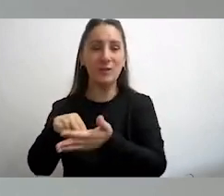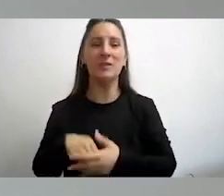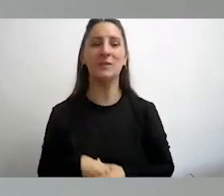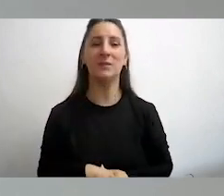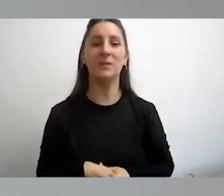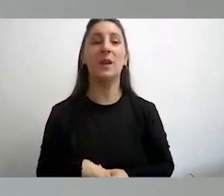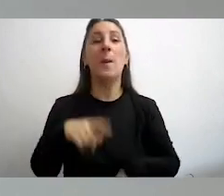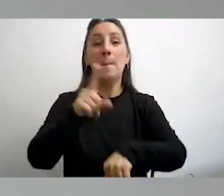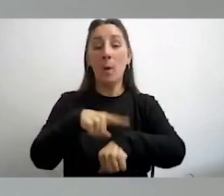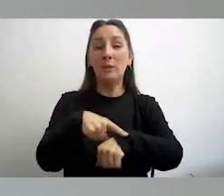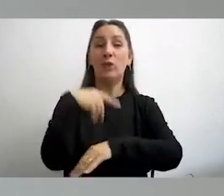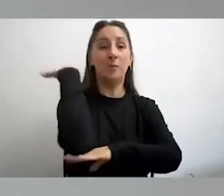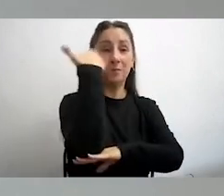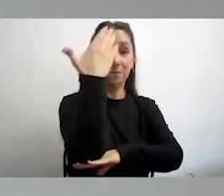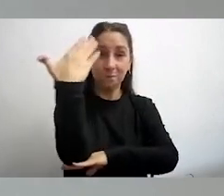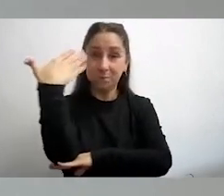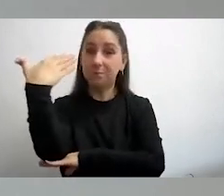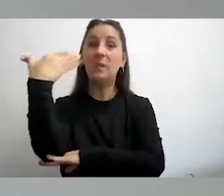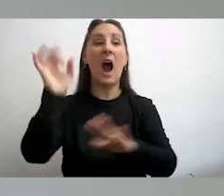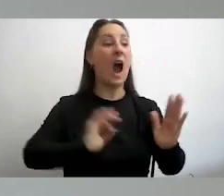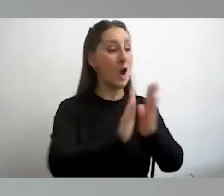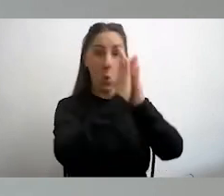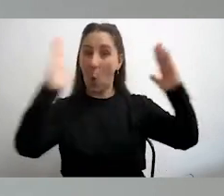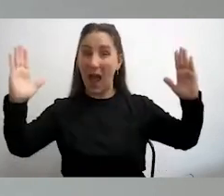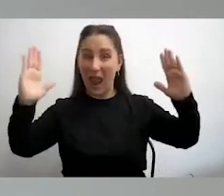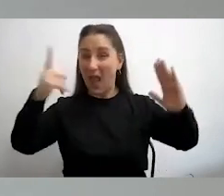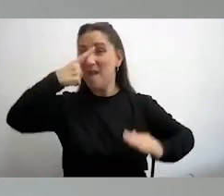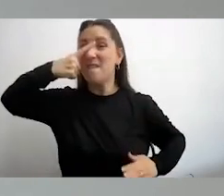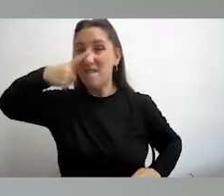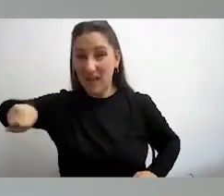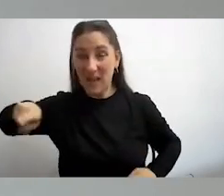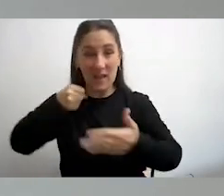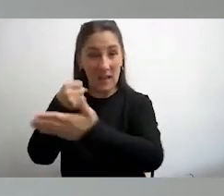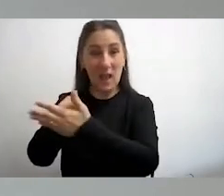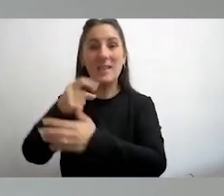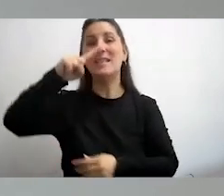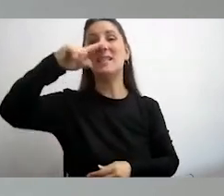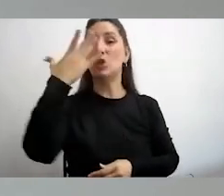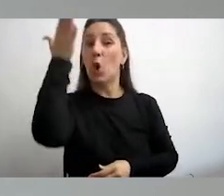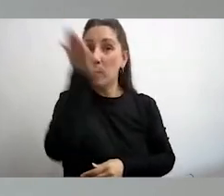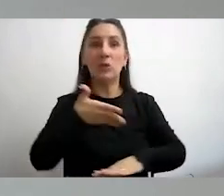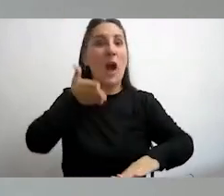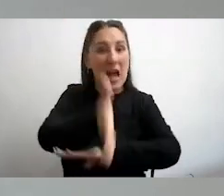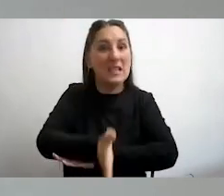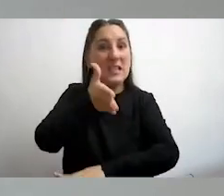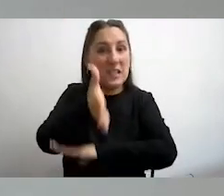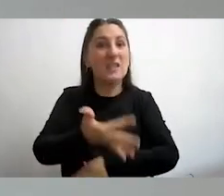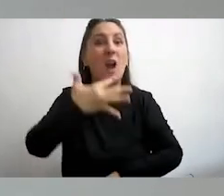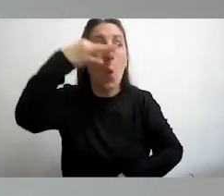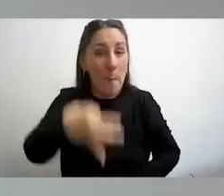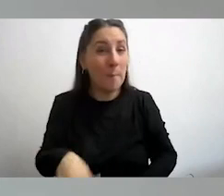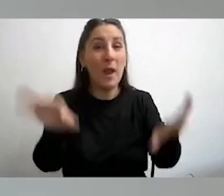al finalizar el ciclo anual, aquellos que hayan tenido el 75% de asistencia, se les emitirá